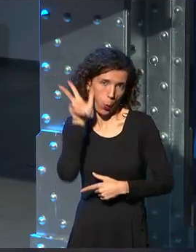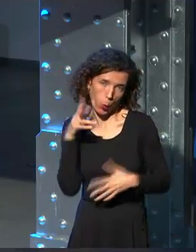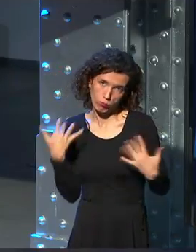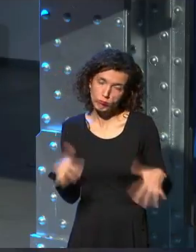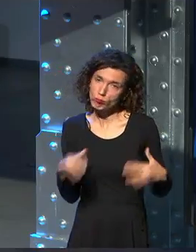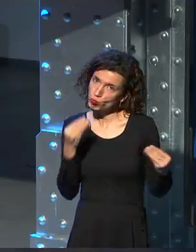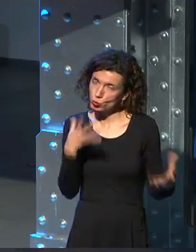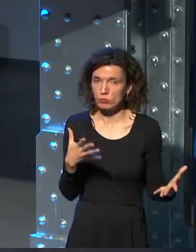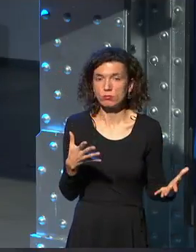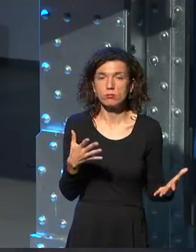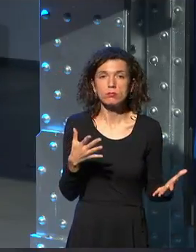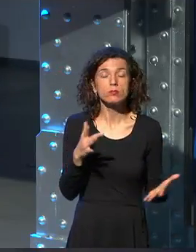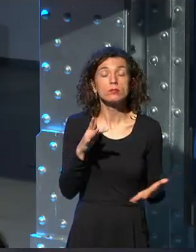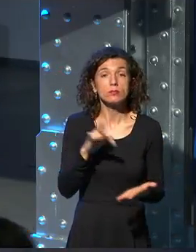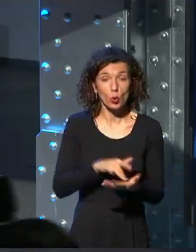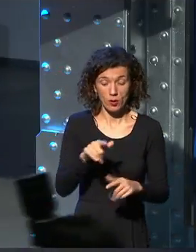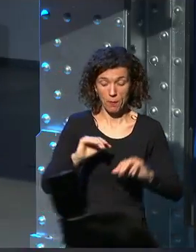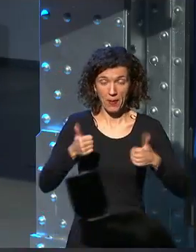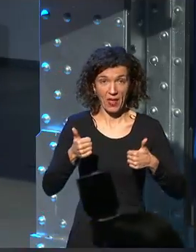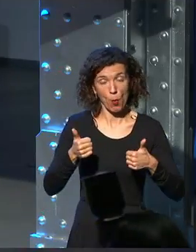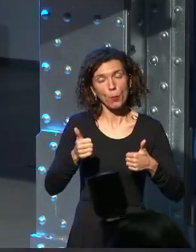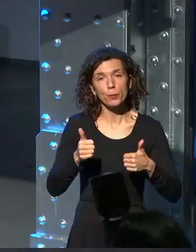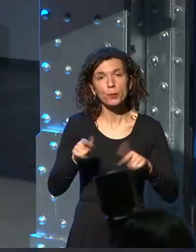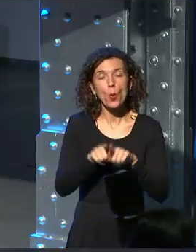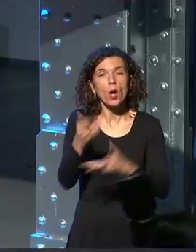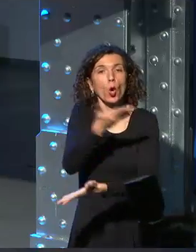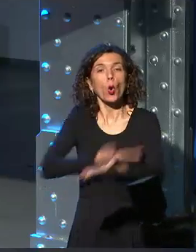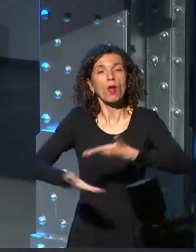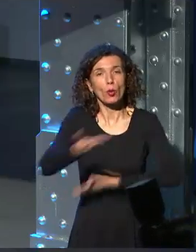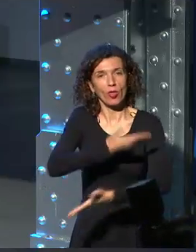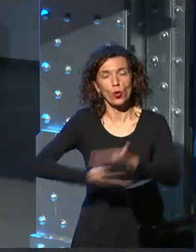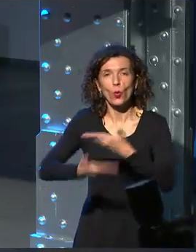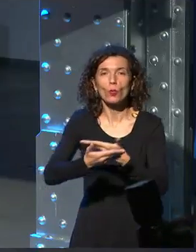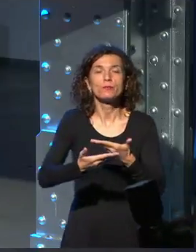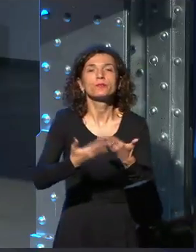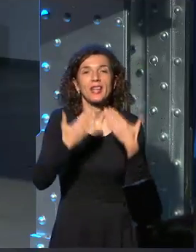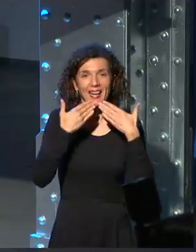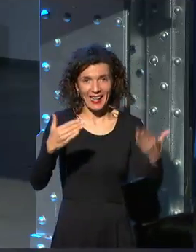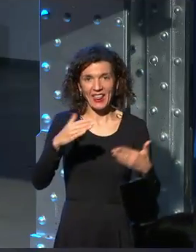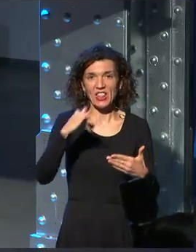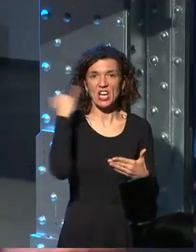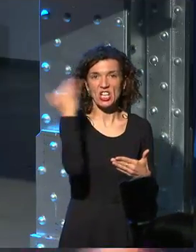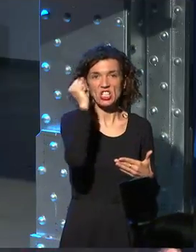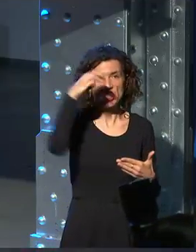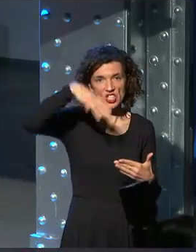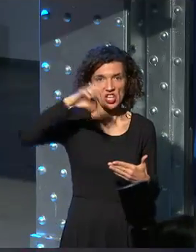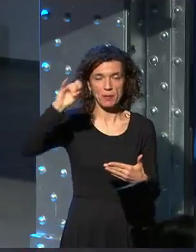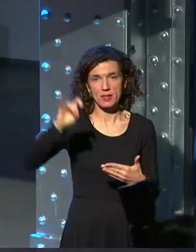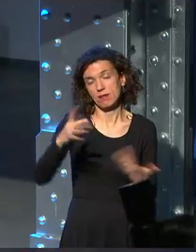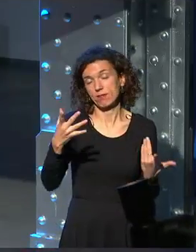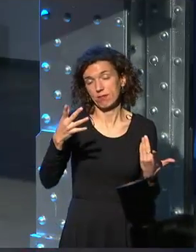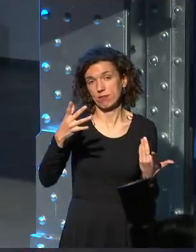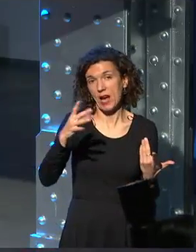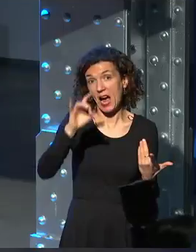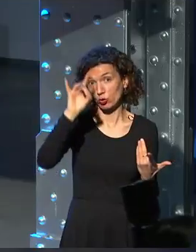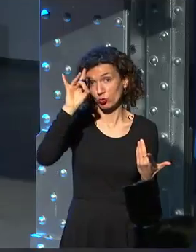nos habíamos encontrado, de que comenzamos esta colaboración un poco de la mano de James Randi, el asombroso